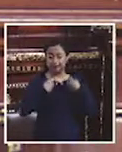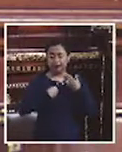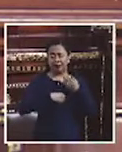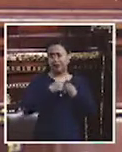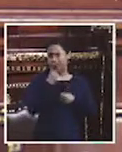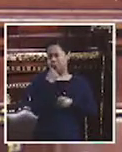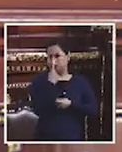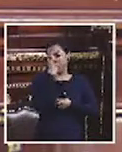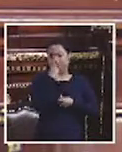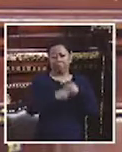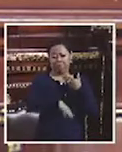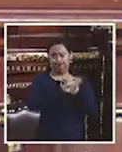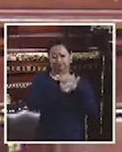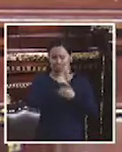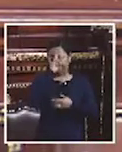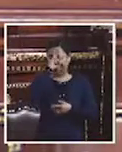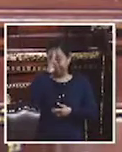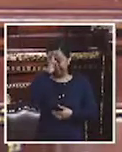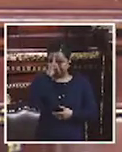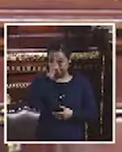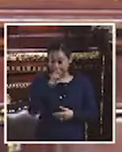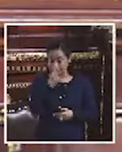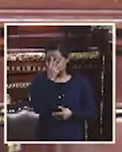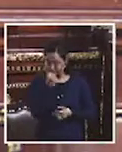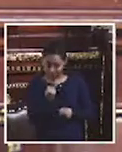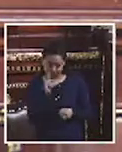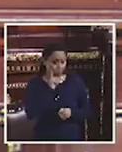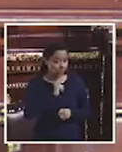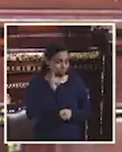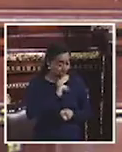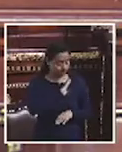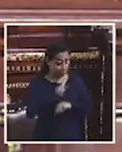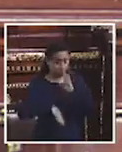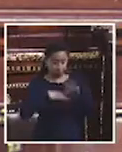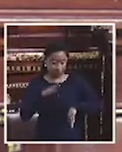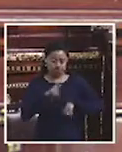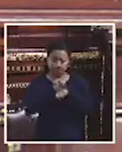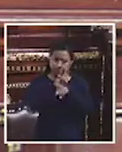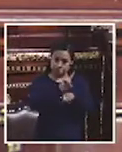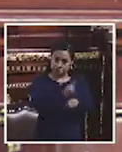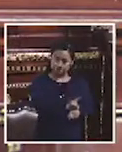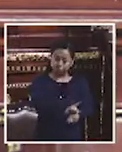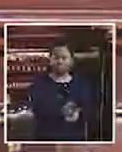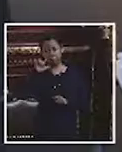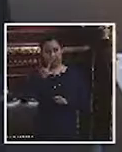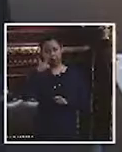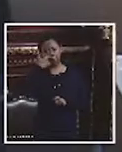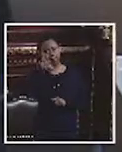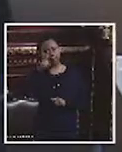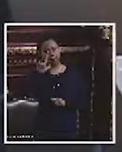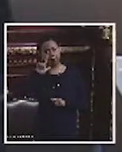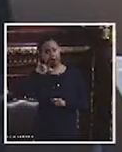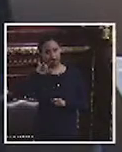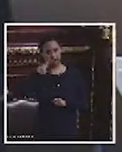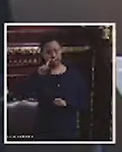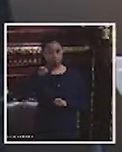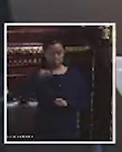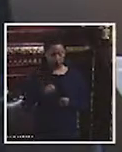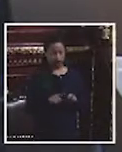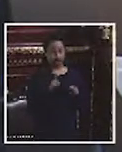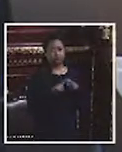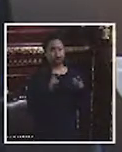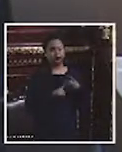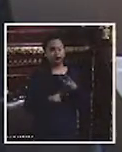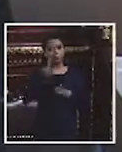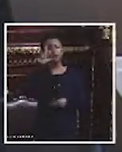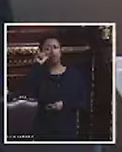violencia. 9 mujeres que mueren al día de nuestro país víctimas de un feminicidio. Norma Don Juan, presidenta de la